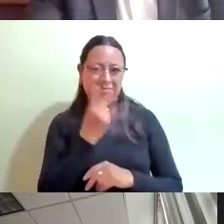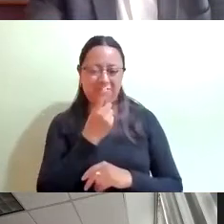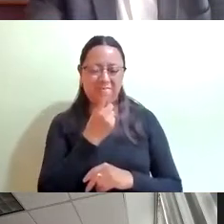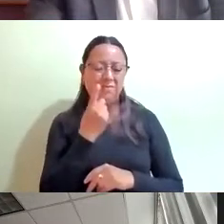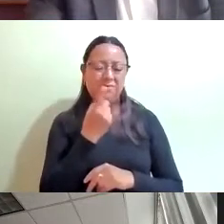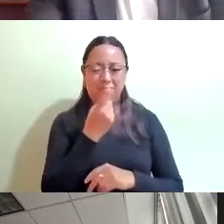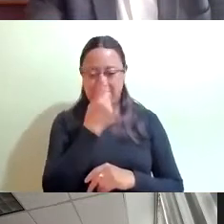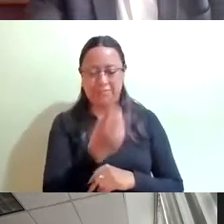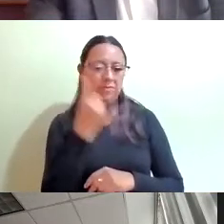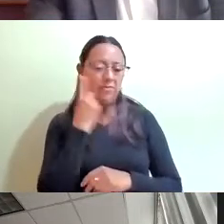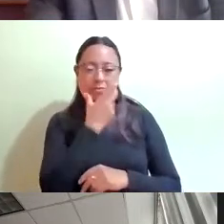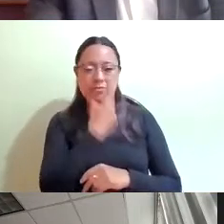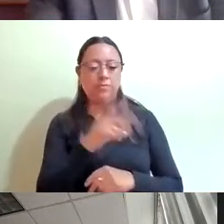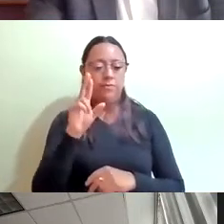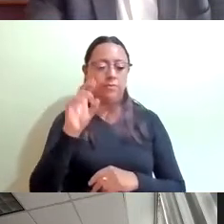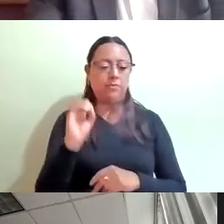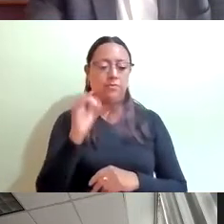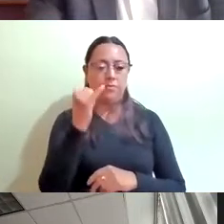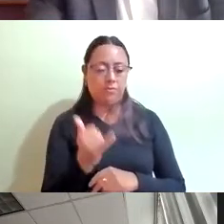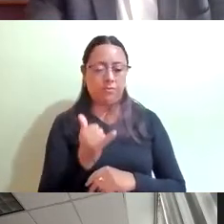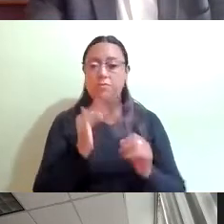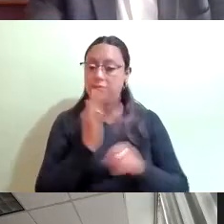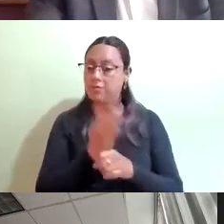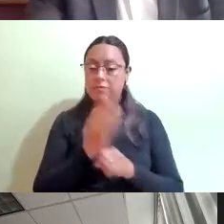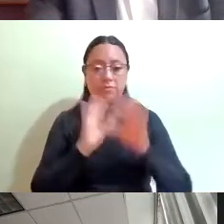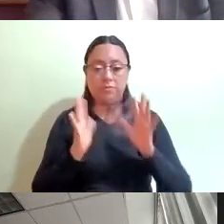pues ya están instaladas las comisiones y ya las